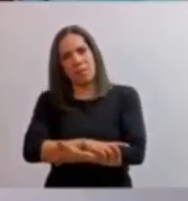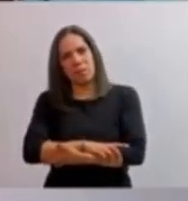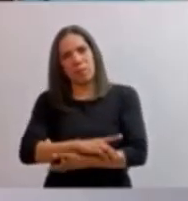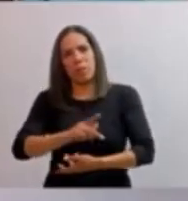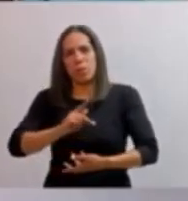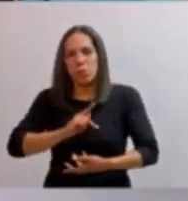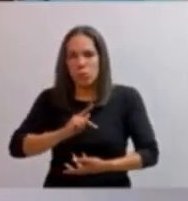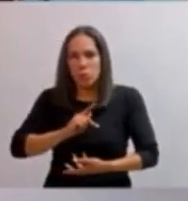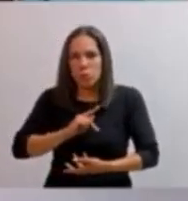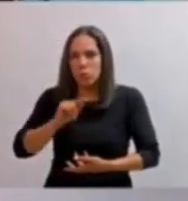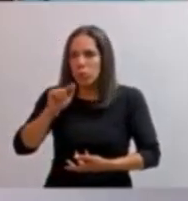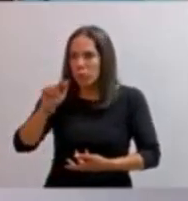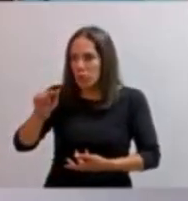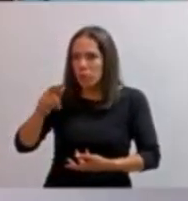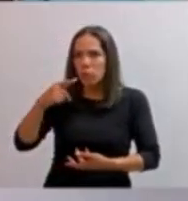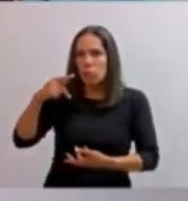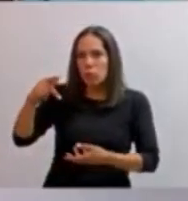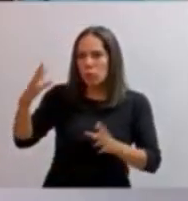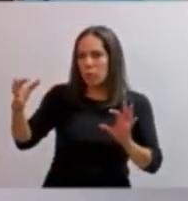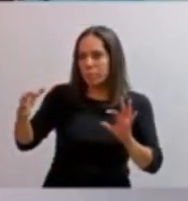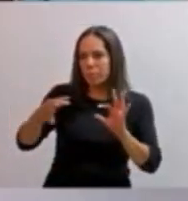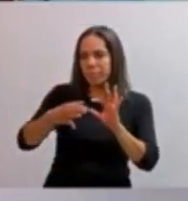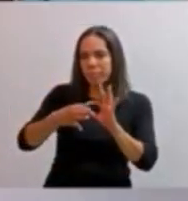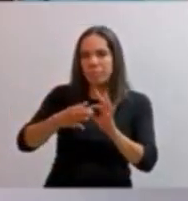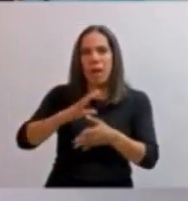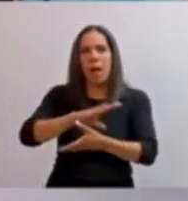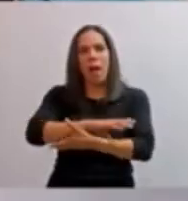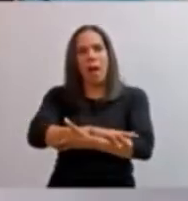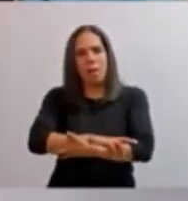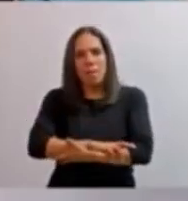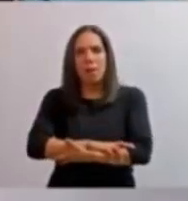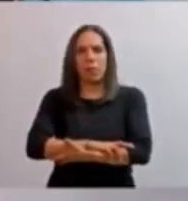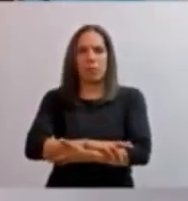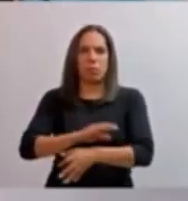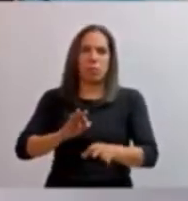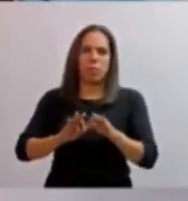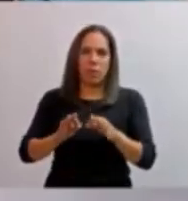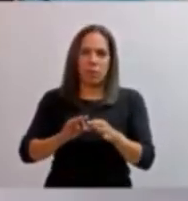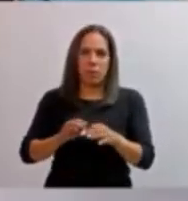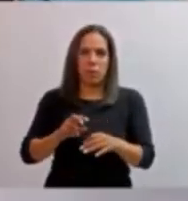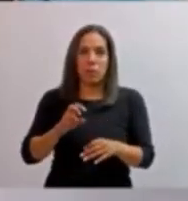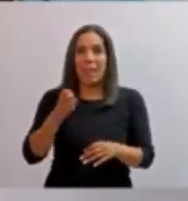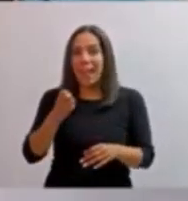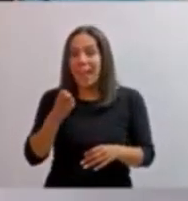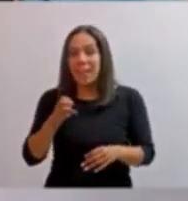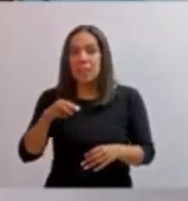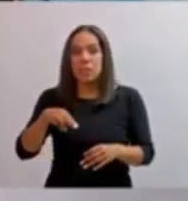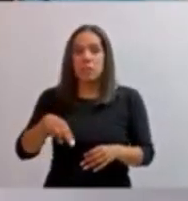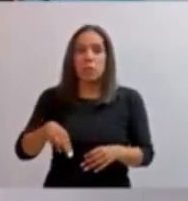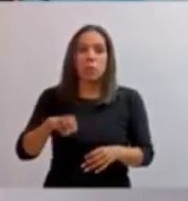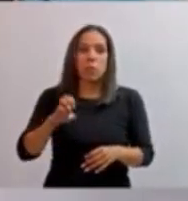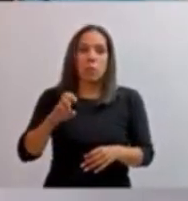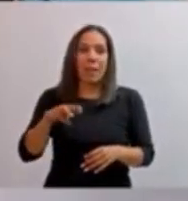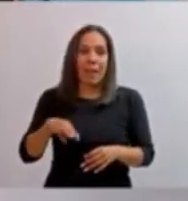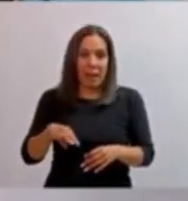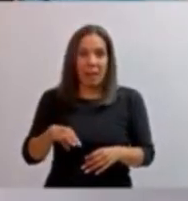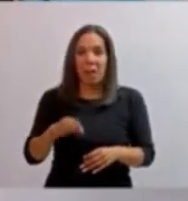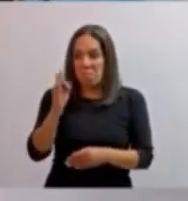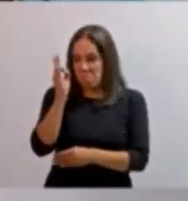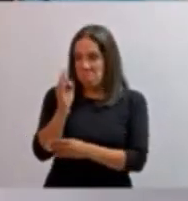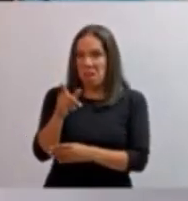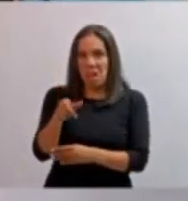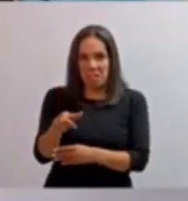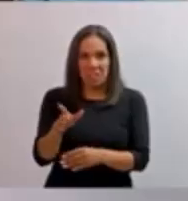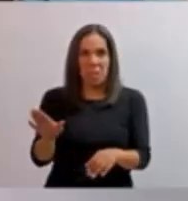sus saberes son valiosos. Por eso la nueva escuela mexicana habla de este reconocimiento de los maestros,